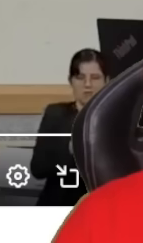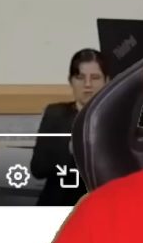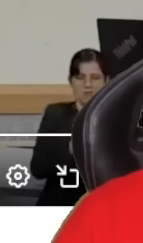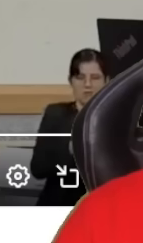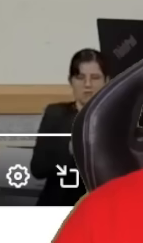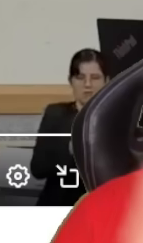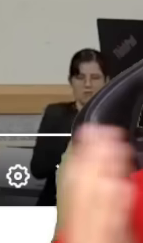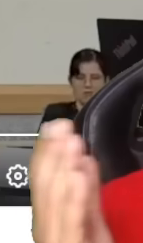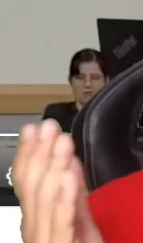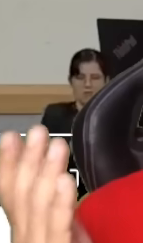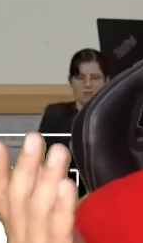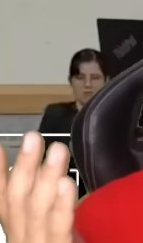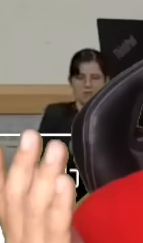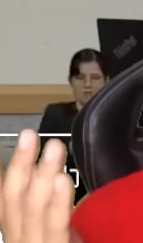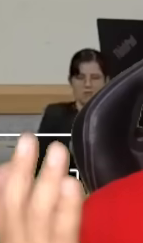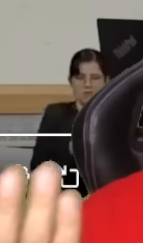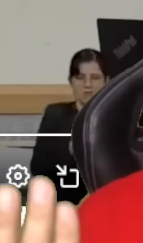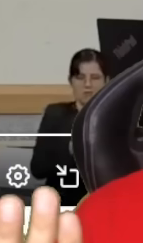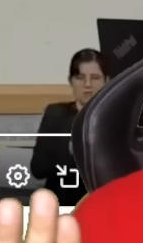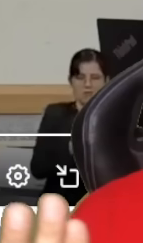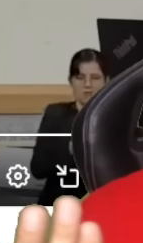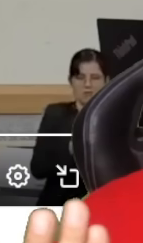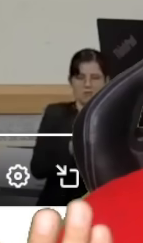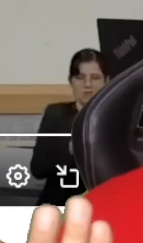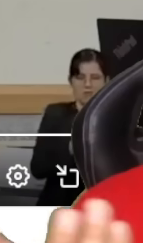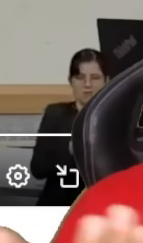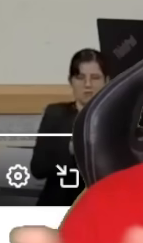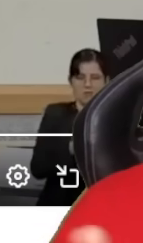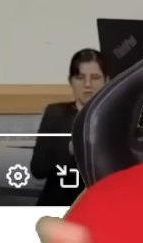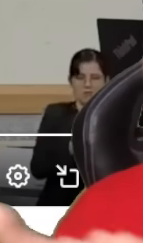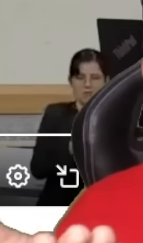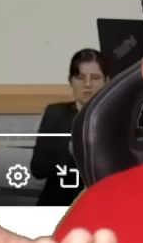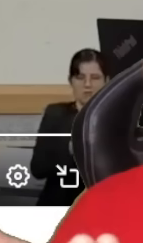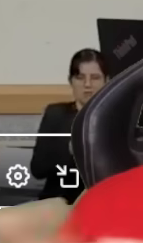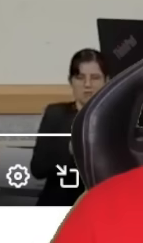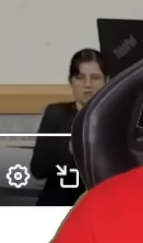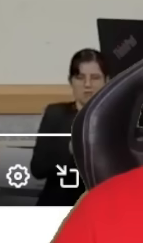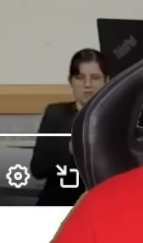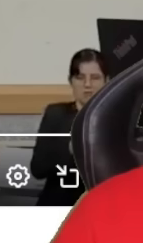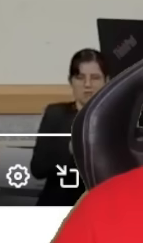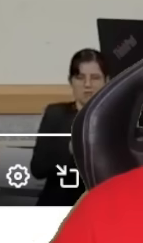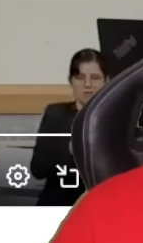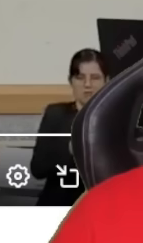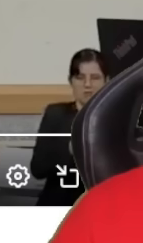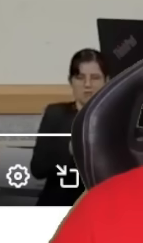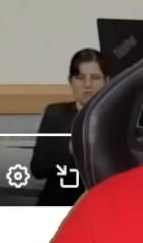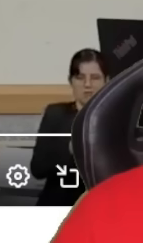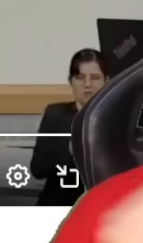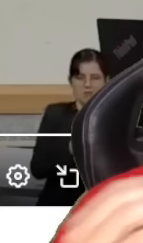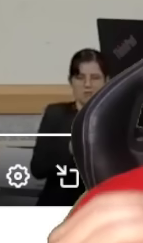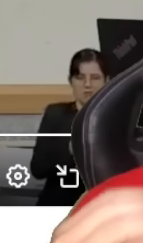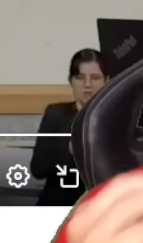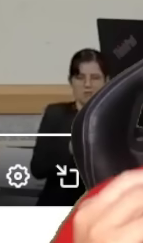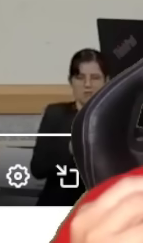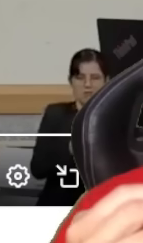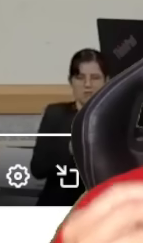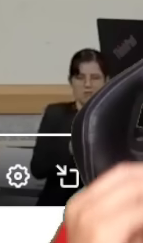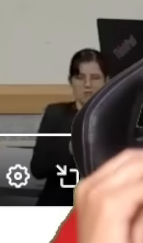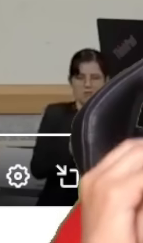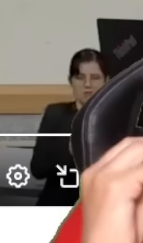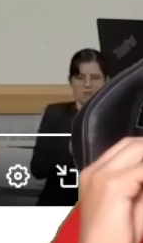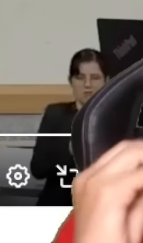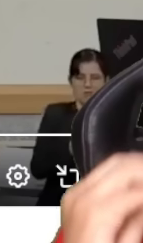sochil Gálvez nota de debe ser Imparcial no no puedes manejar ese vocabulario Sí y a las cosas hay que